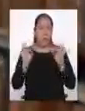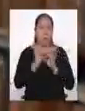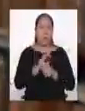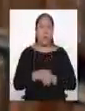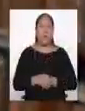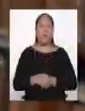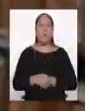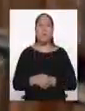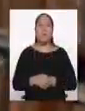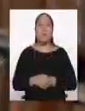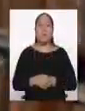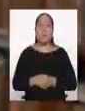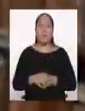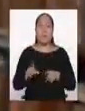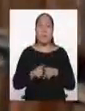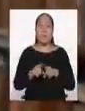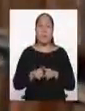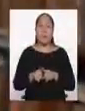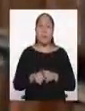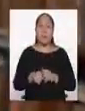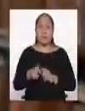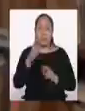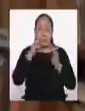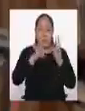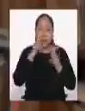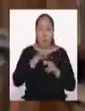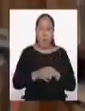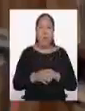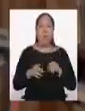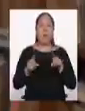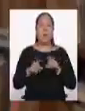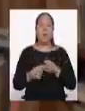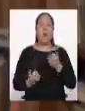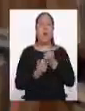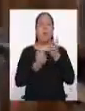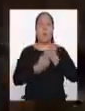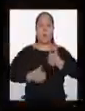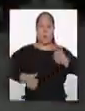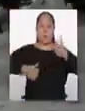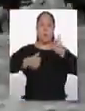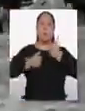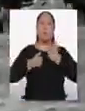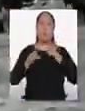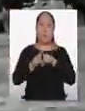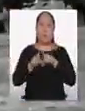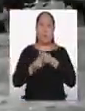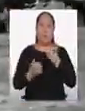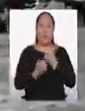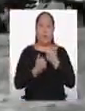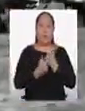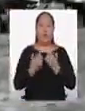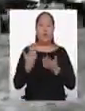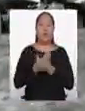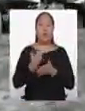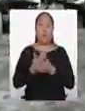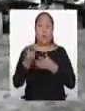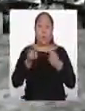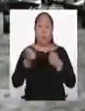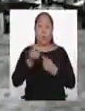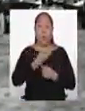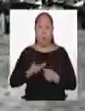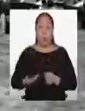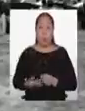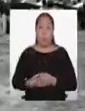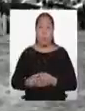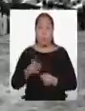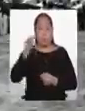que apreciaba mucho el tema también de las Fuerzas Armadas, el apoyo a las Fuerzas Armadas, ¿no? Tanto en sus dos gobiernos. Recordemos